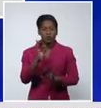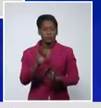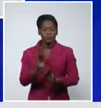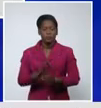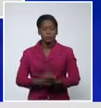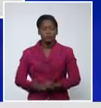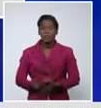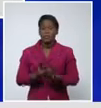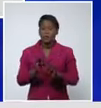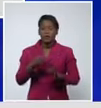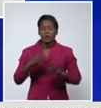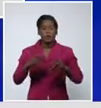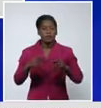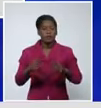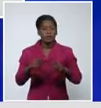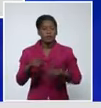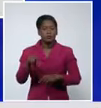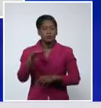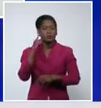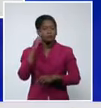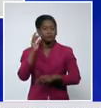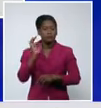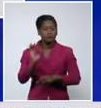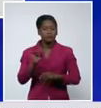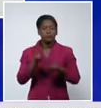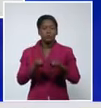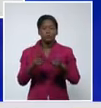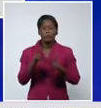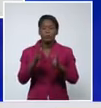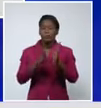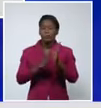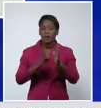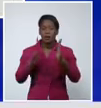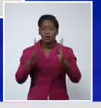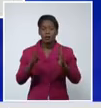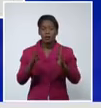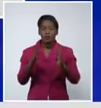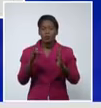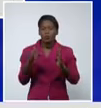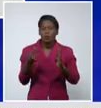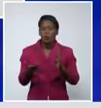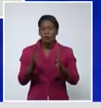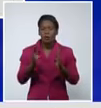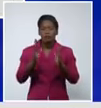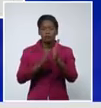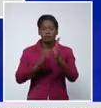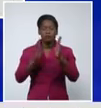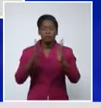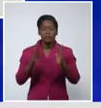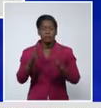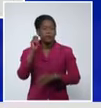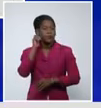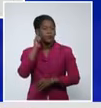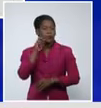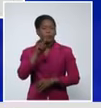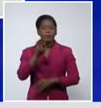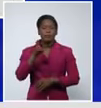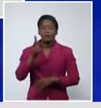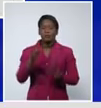Siempre hago referencia al mes que mayor número tuvimos, febrero, con